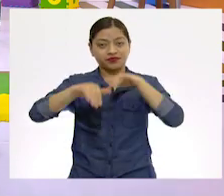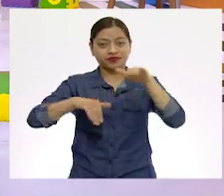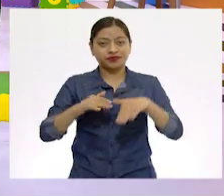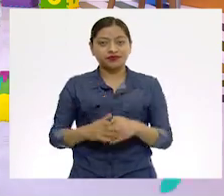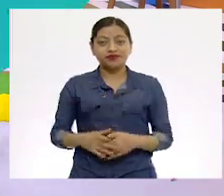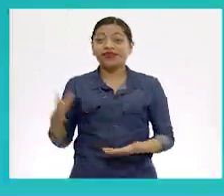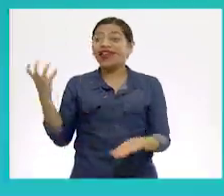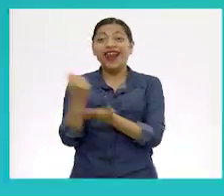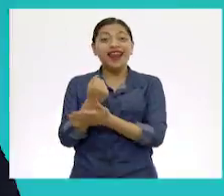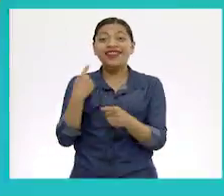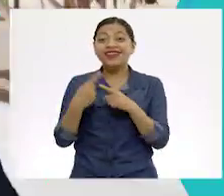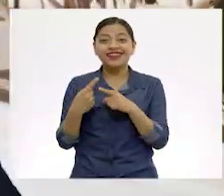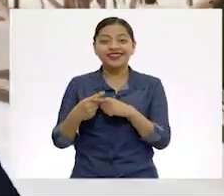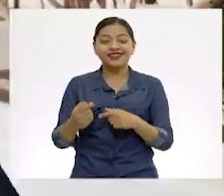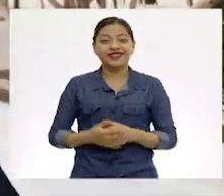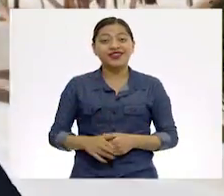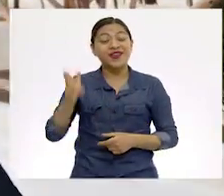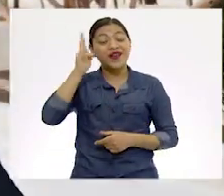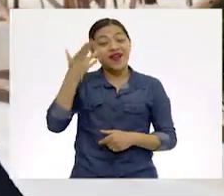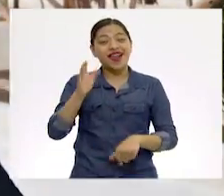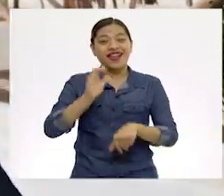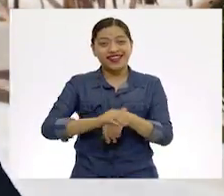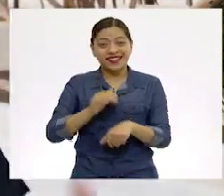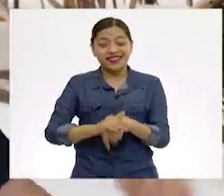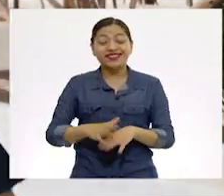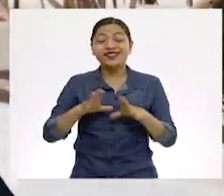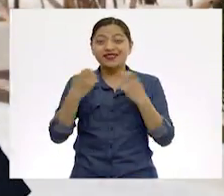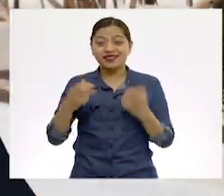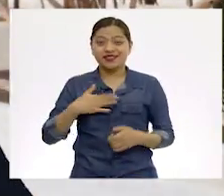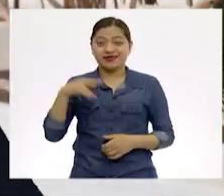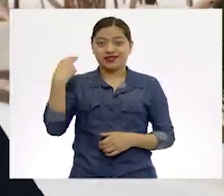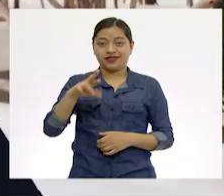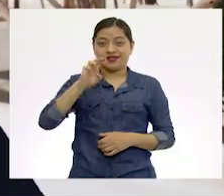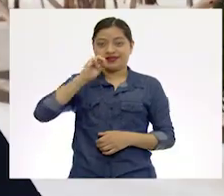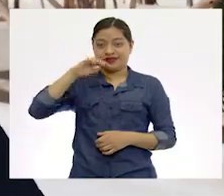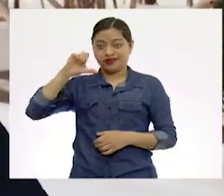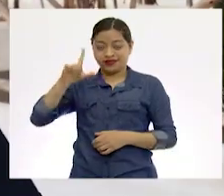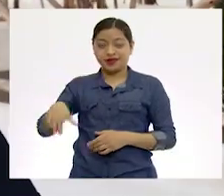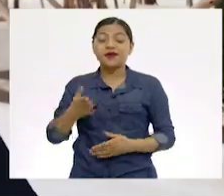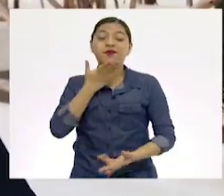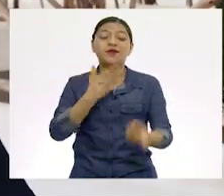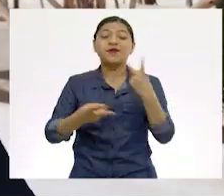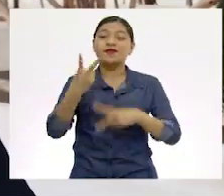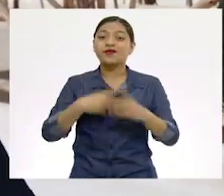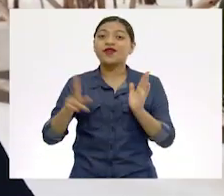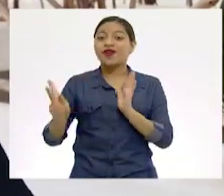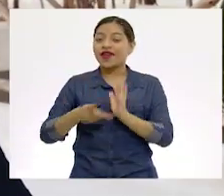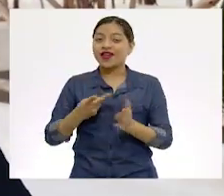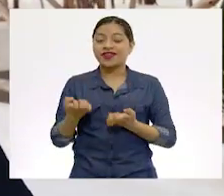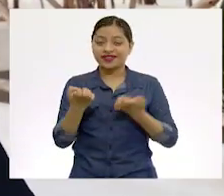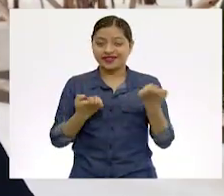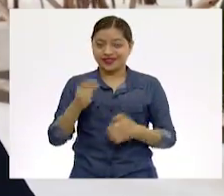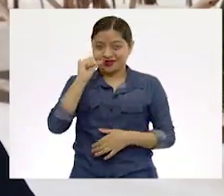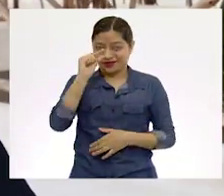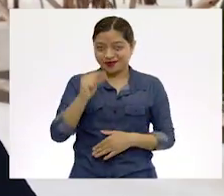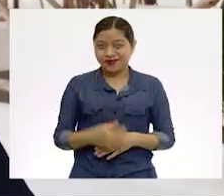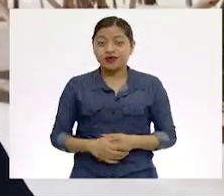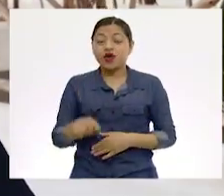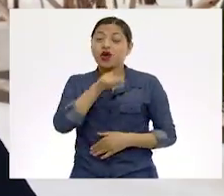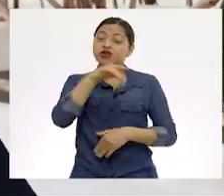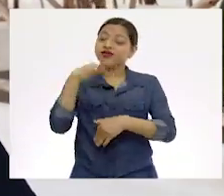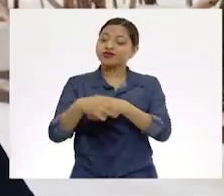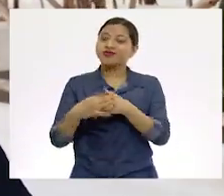gana. Hola amigos míos, yo soy Romel Pacheco y bienvenidos nuevamente a hacer un poquito de ejercicio